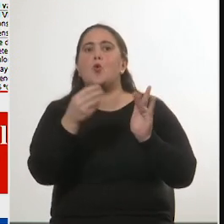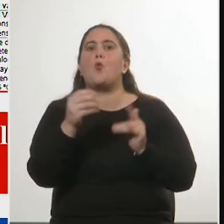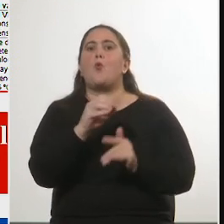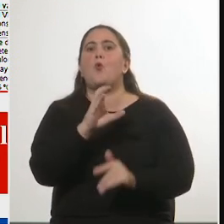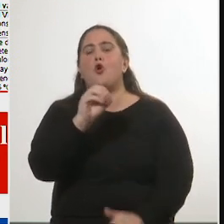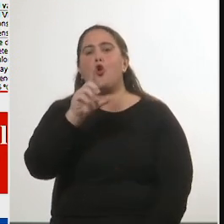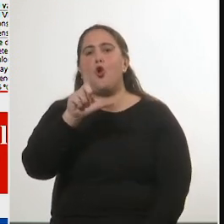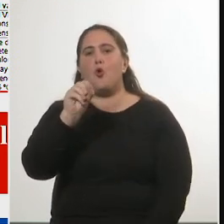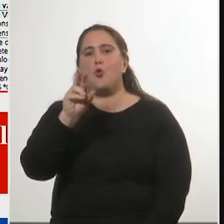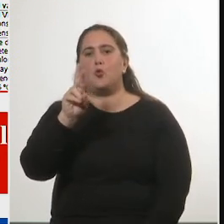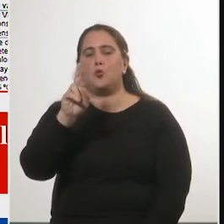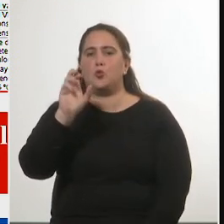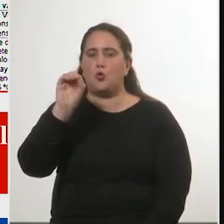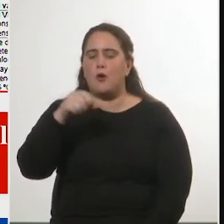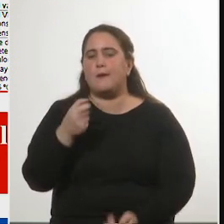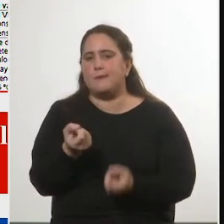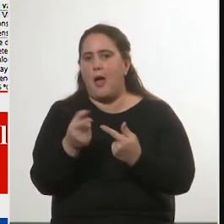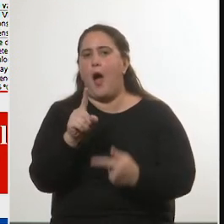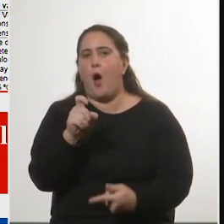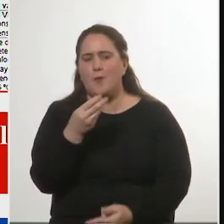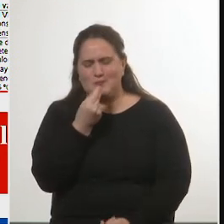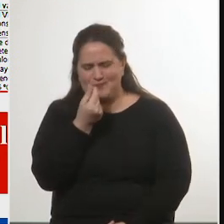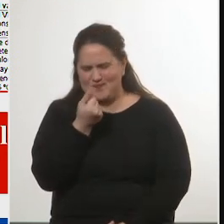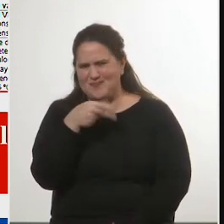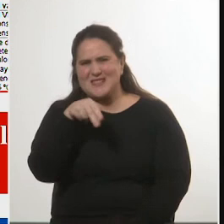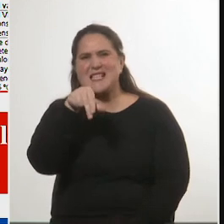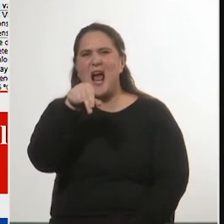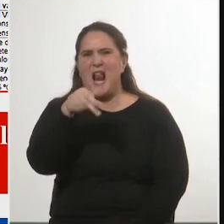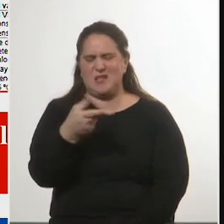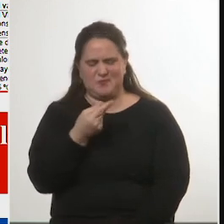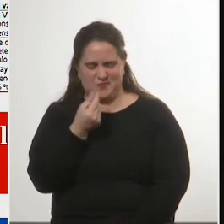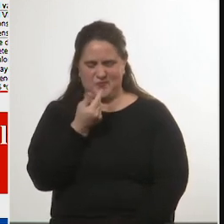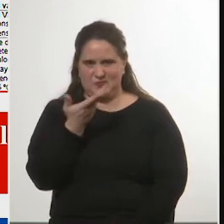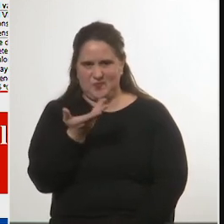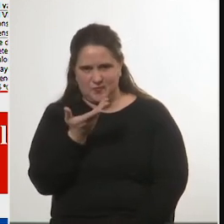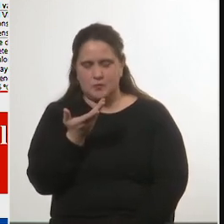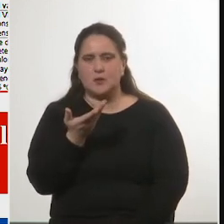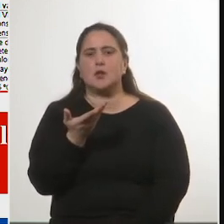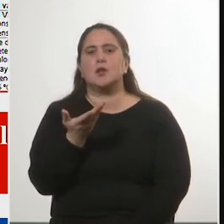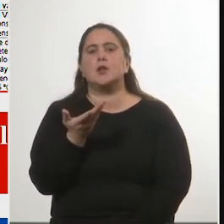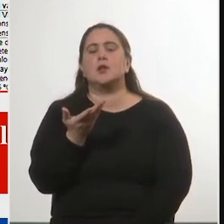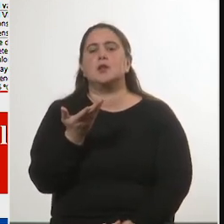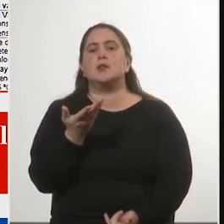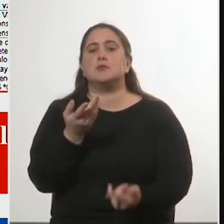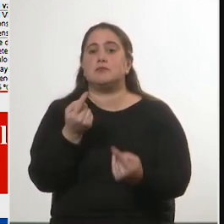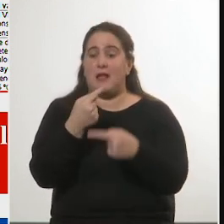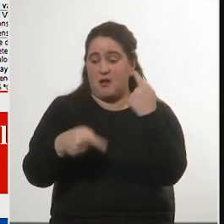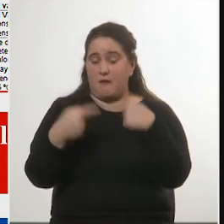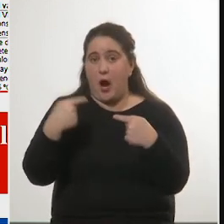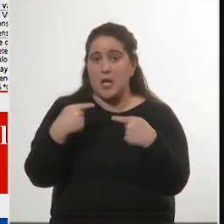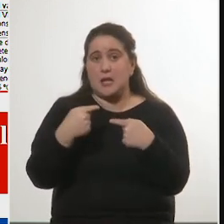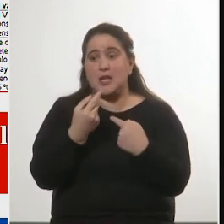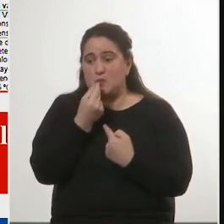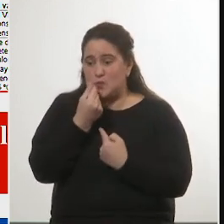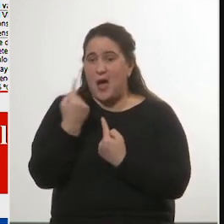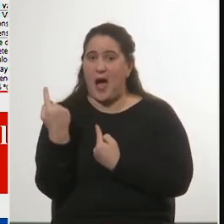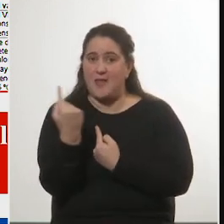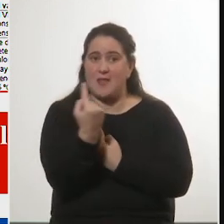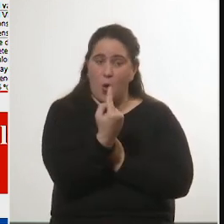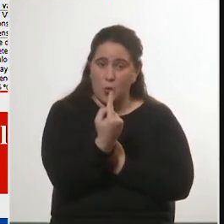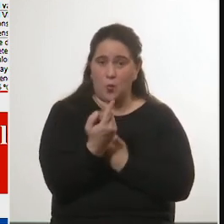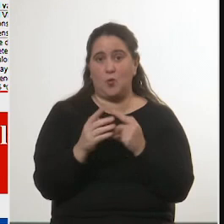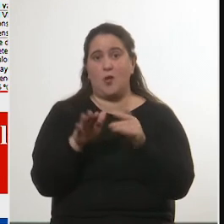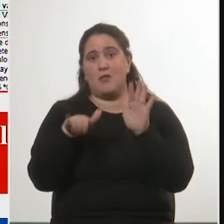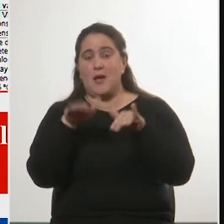de cloruro que le confieren al agua un sabor salado. Existen diversos umbrales gustativos para el